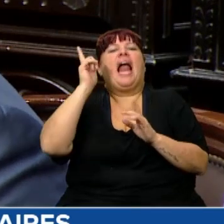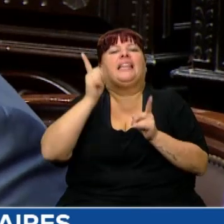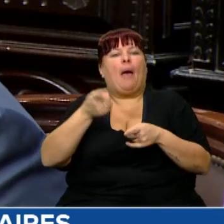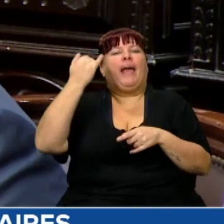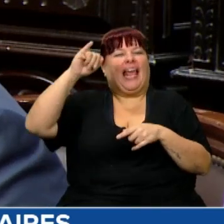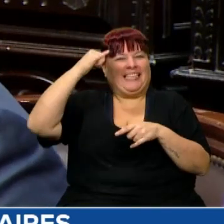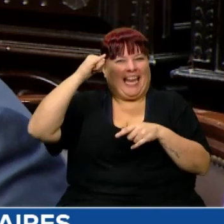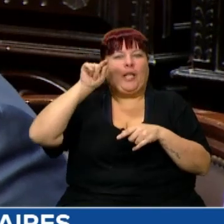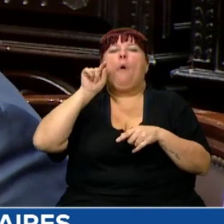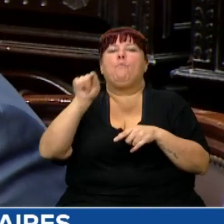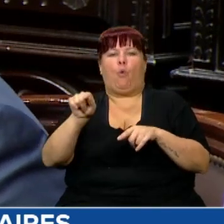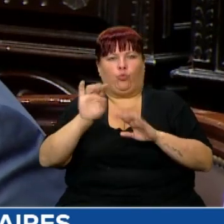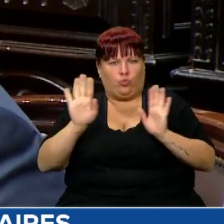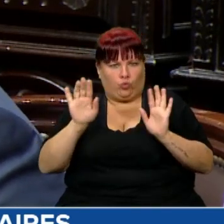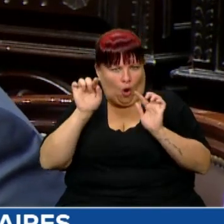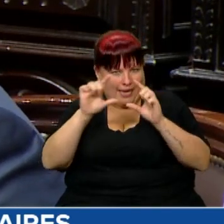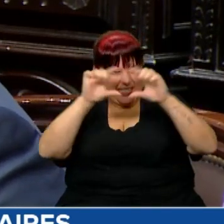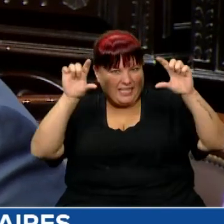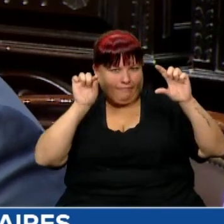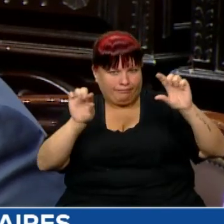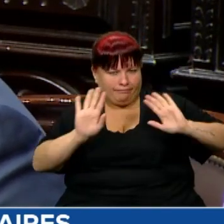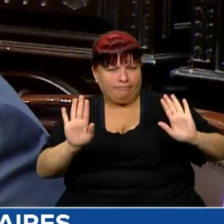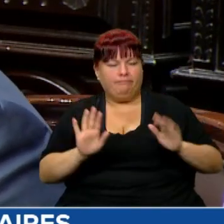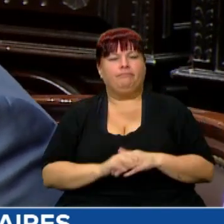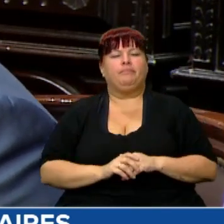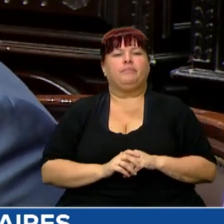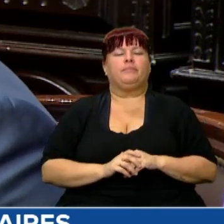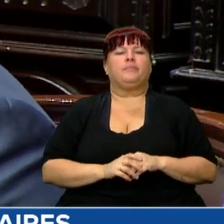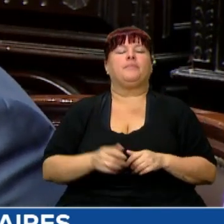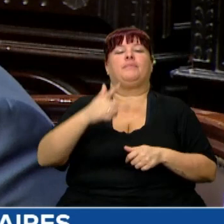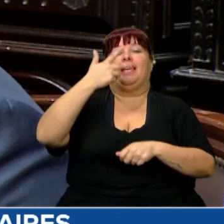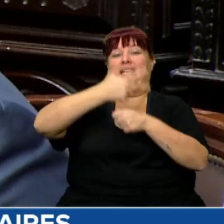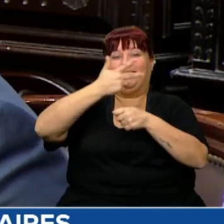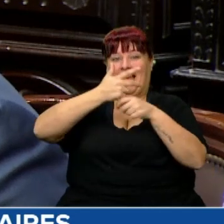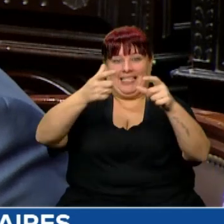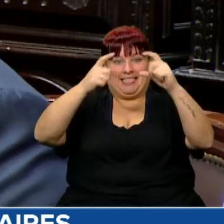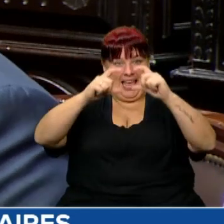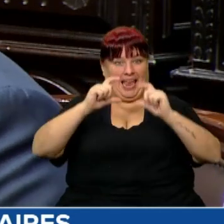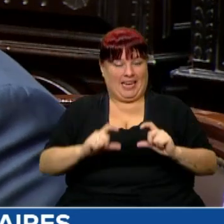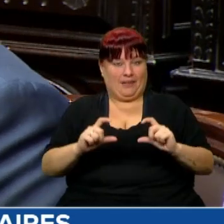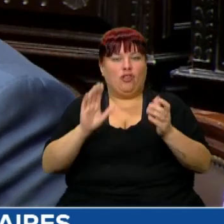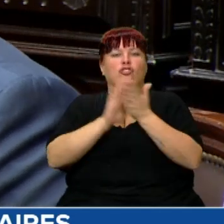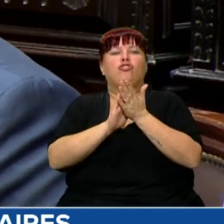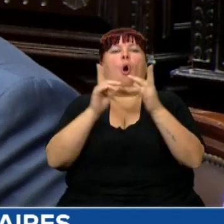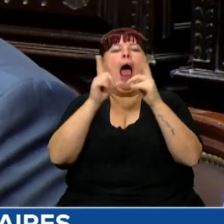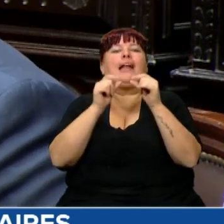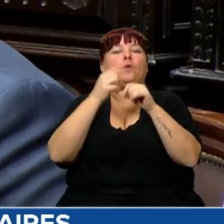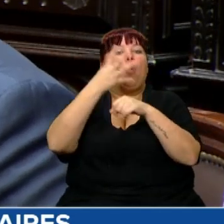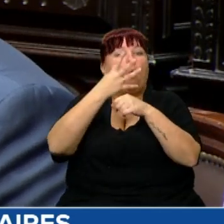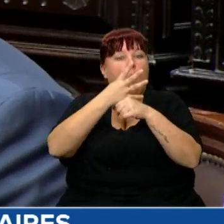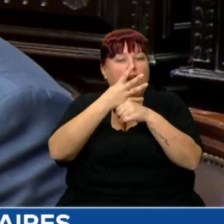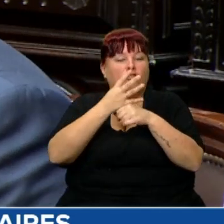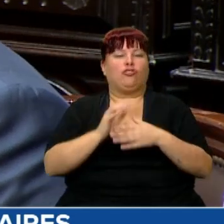intereses. Punto en ese párrafo. En el tercer párrafo del artículo